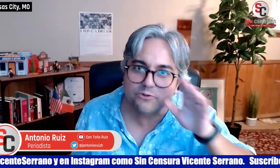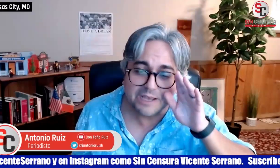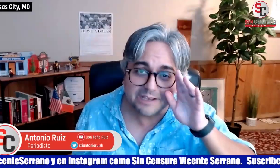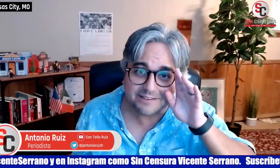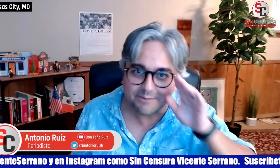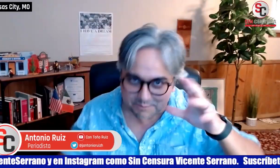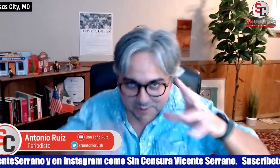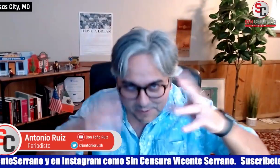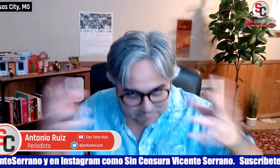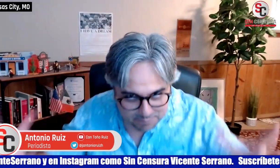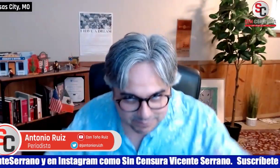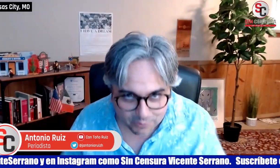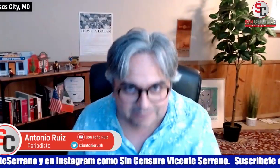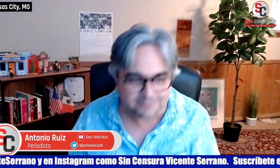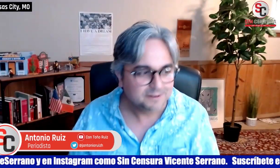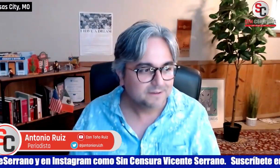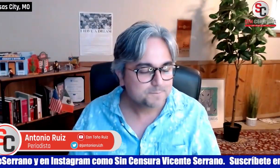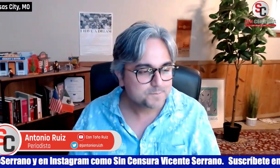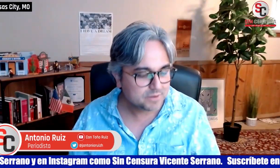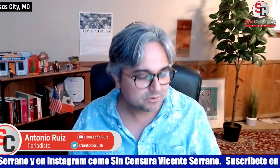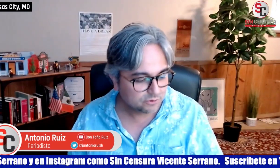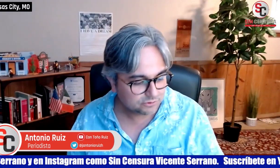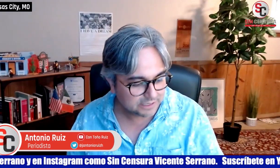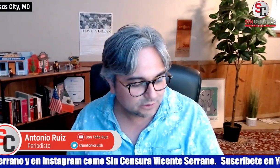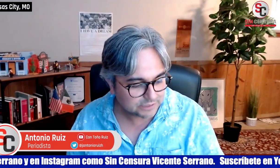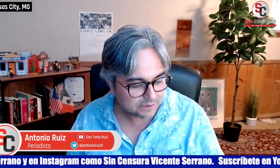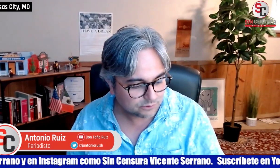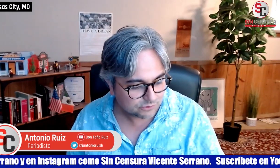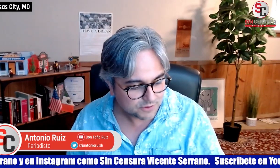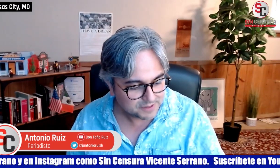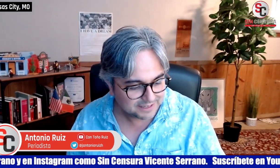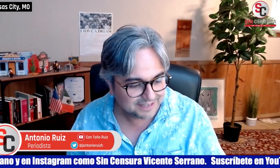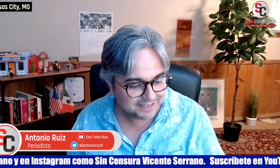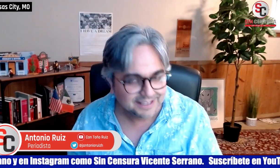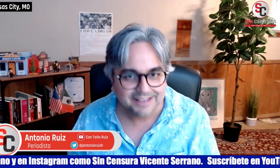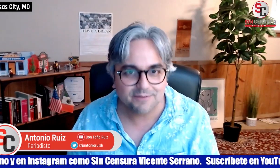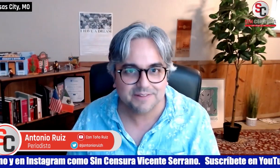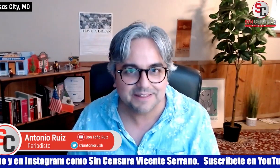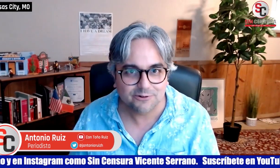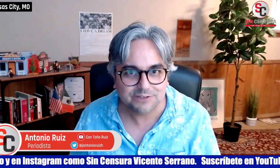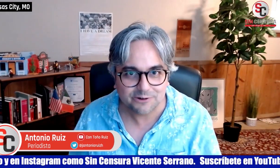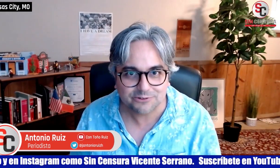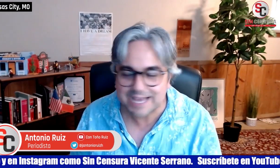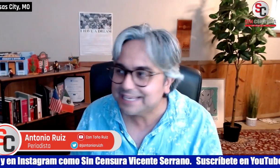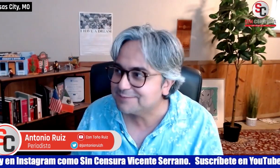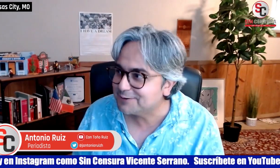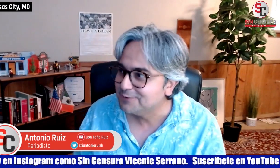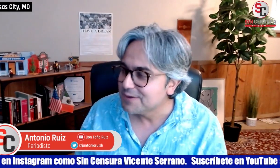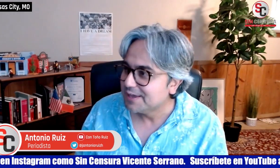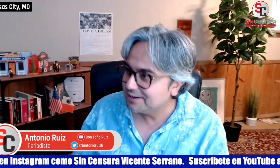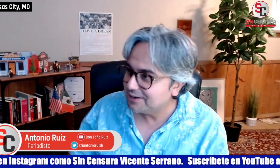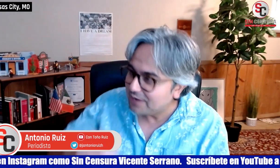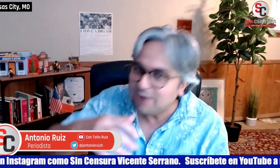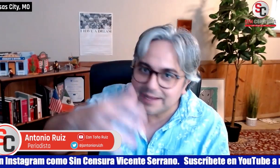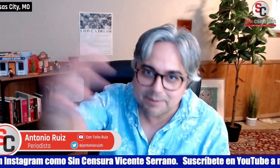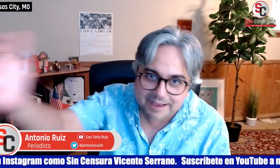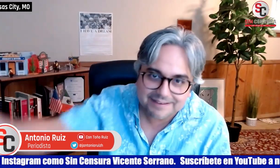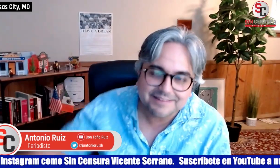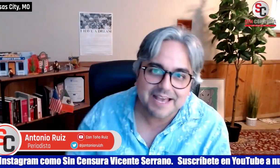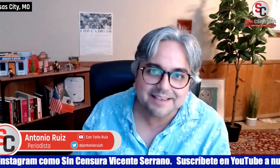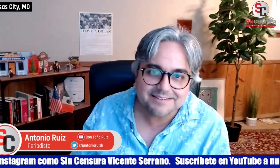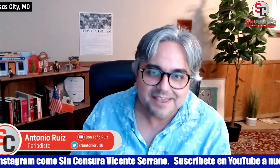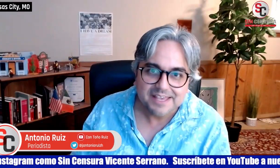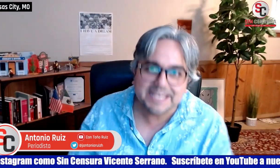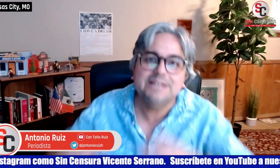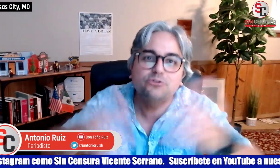tienes tú los tianguis, que siempre me antojas los ricos tacos que venden en los tianguis, pero ahora que vayas